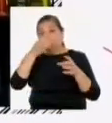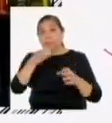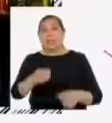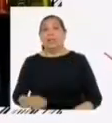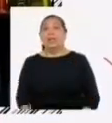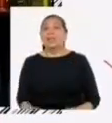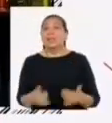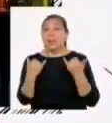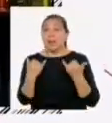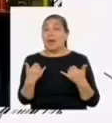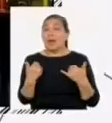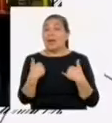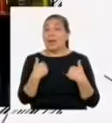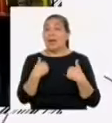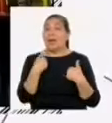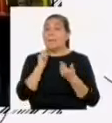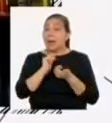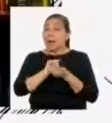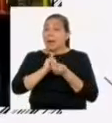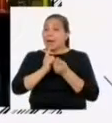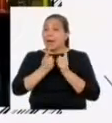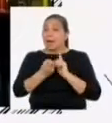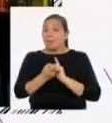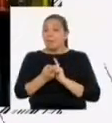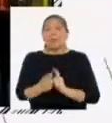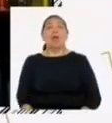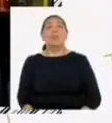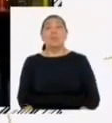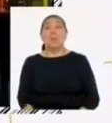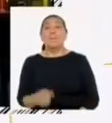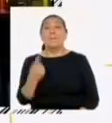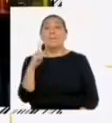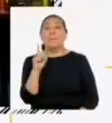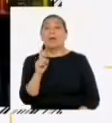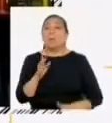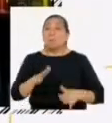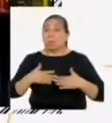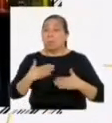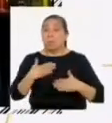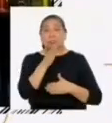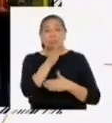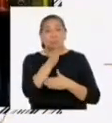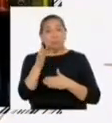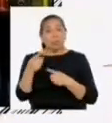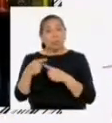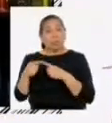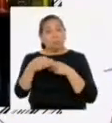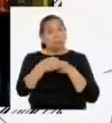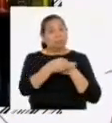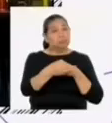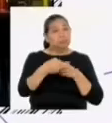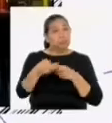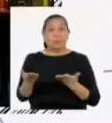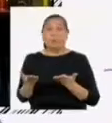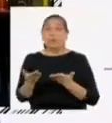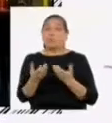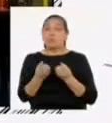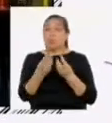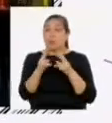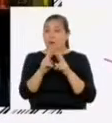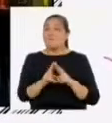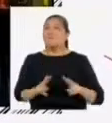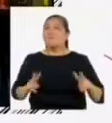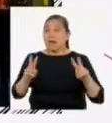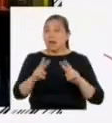capacidad creadora que han tenido para transformar ese territorio, para poder viajar a grandes distancias y conseguir productos de